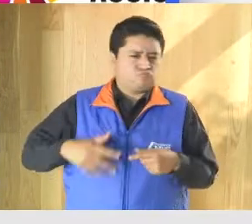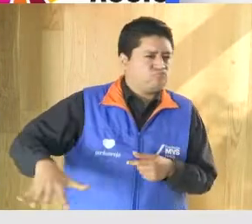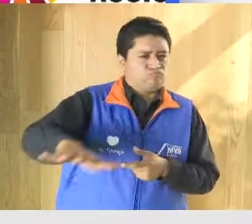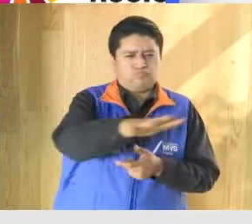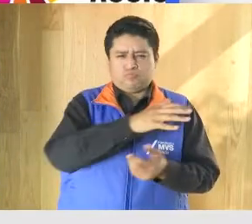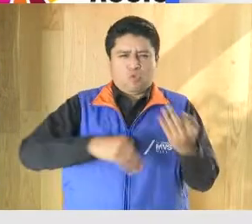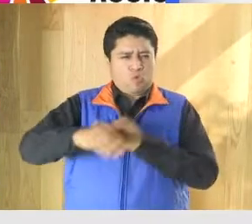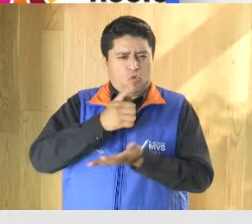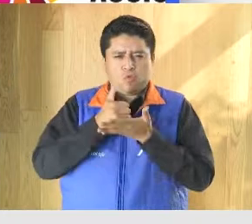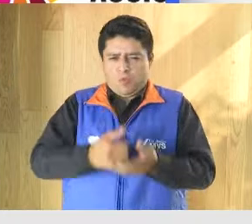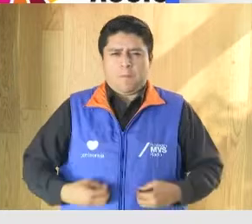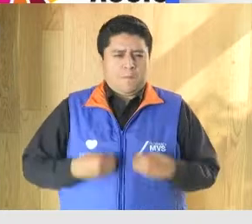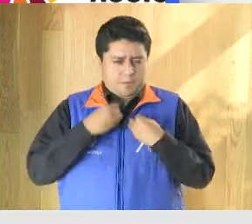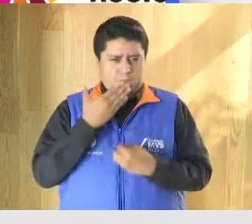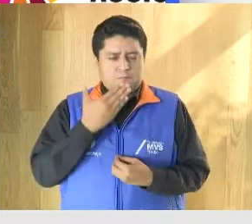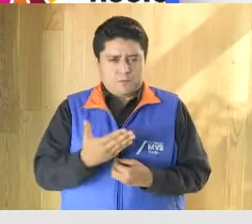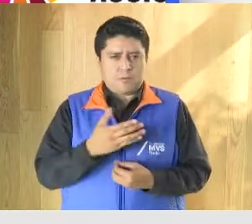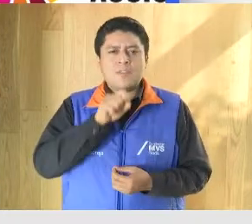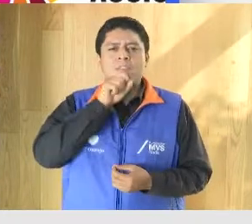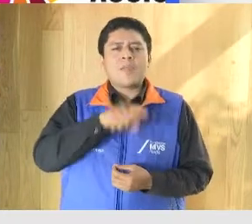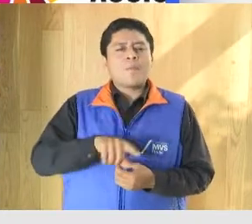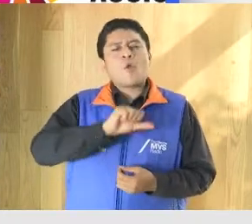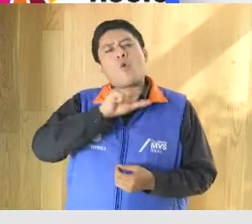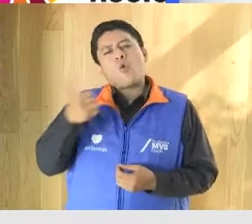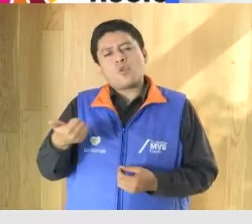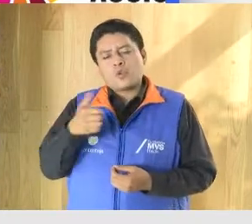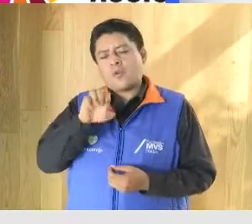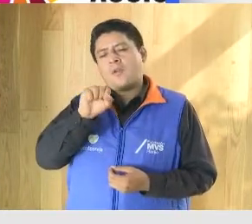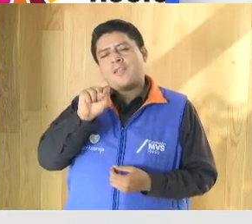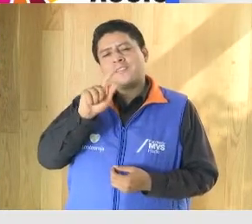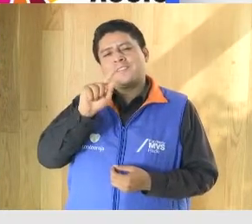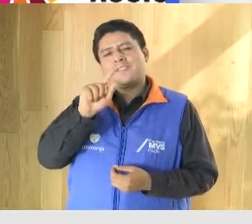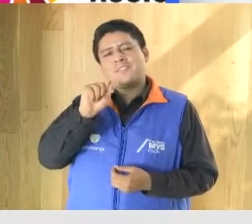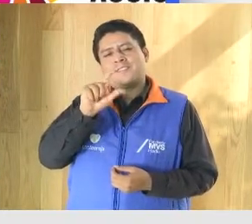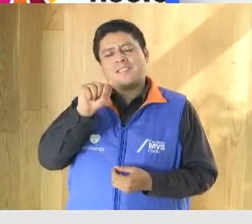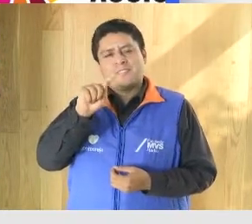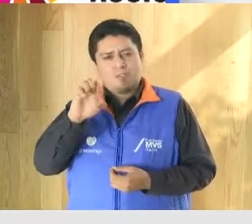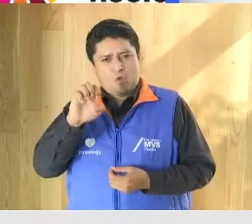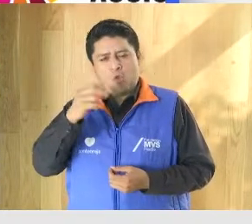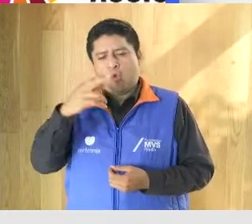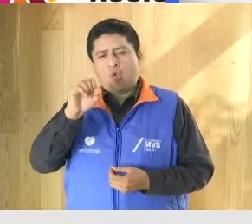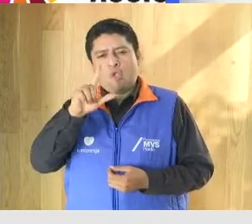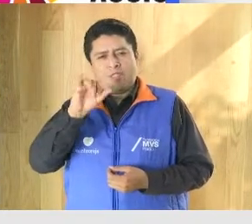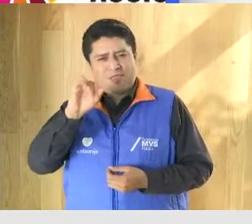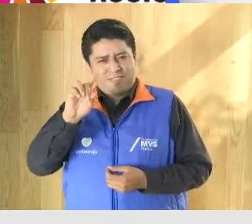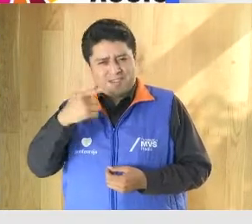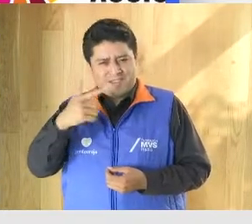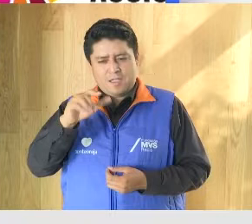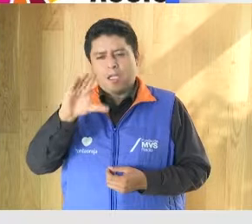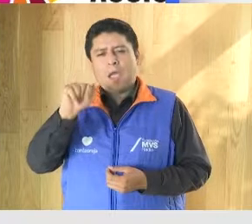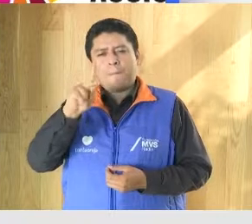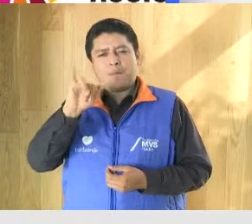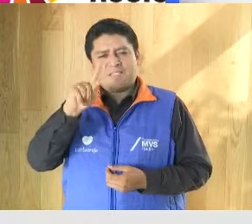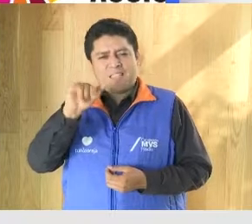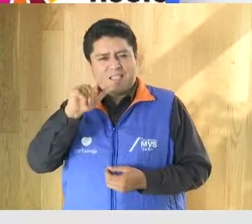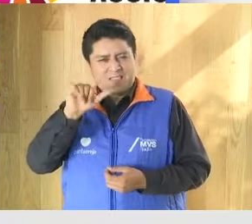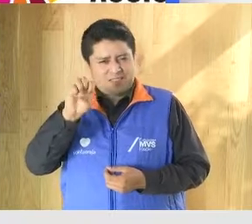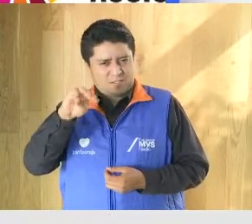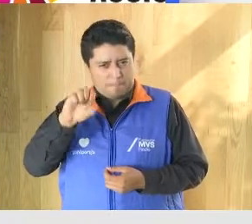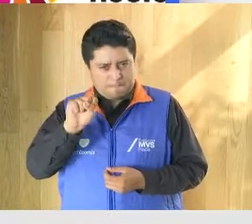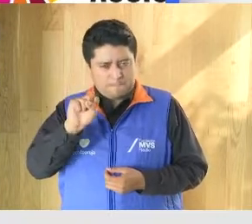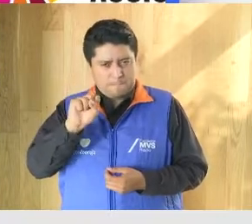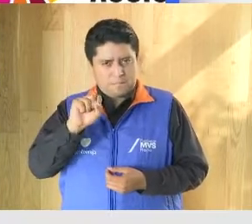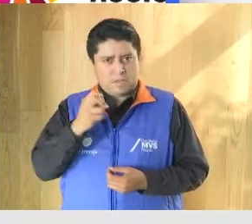conceptos como el stakeholder capitalism, o empezábamos a poner sobre la mesa a protagonistas, ¿no?,